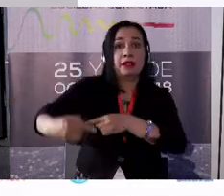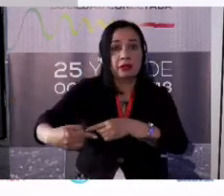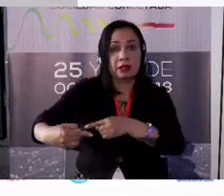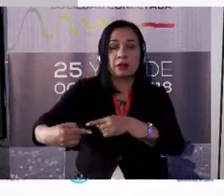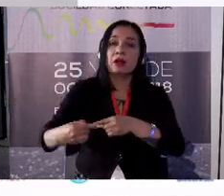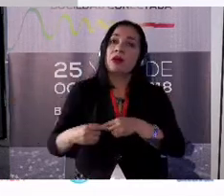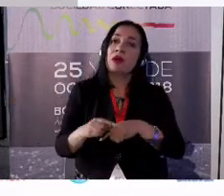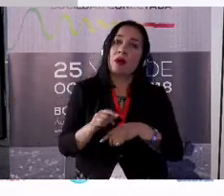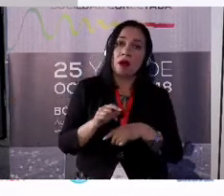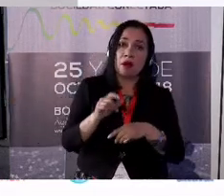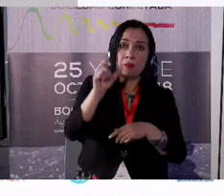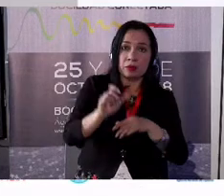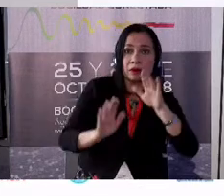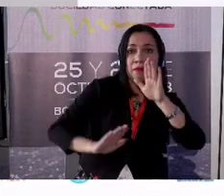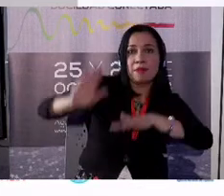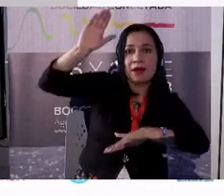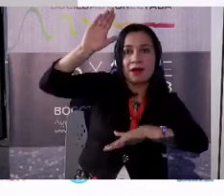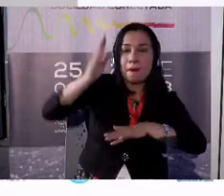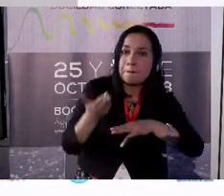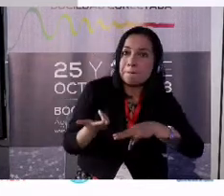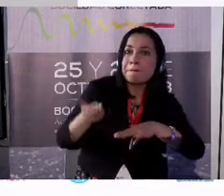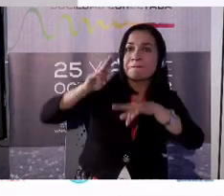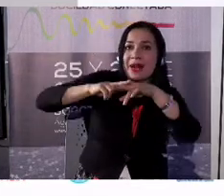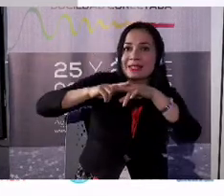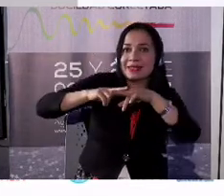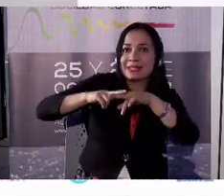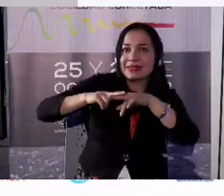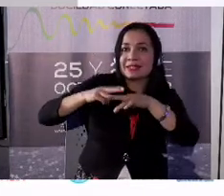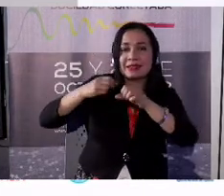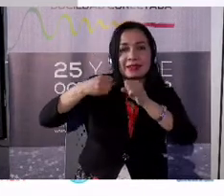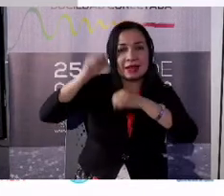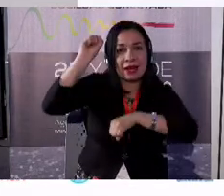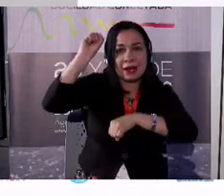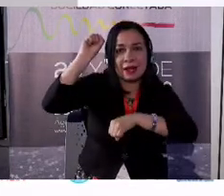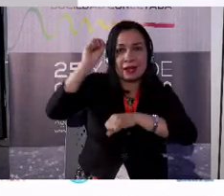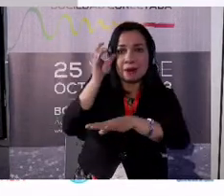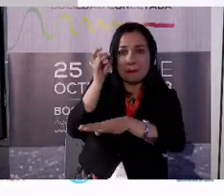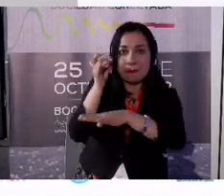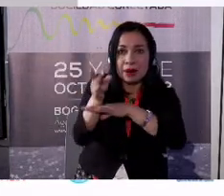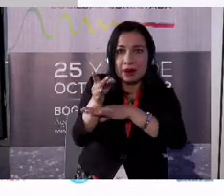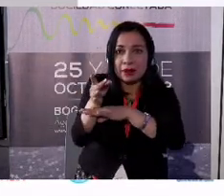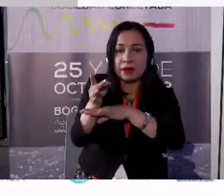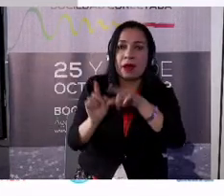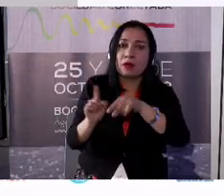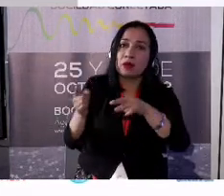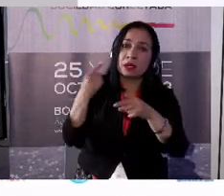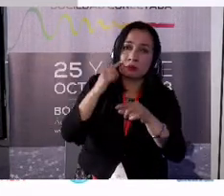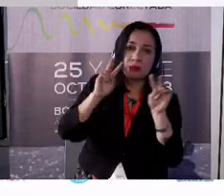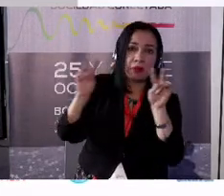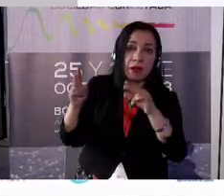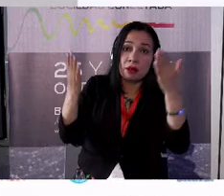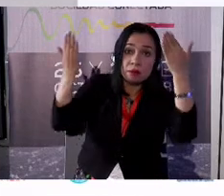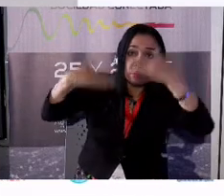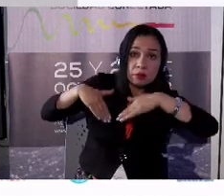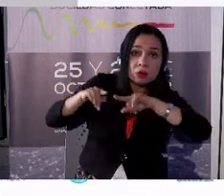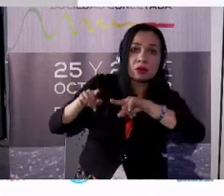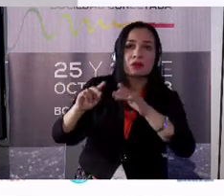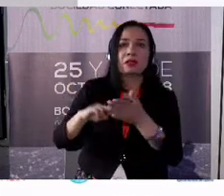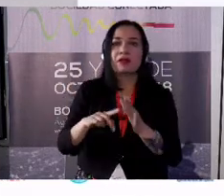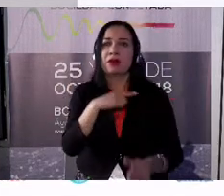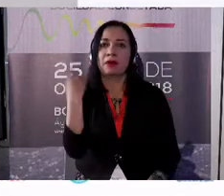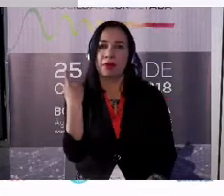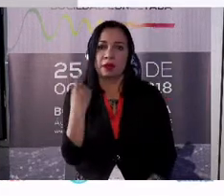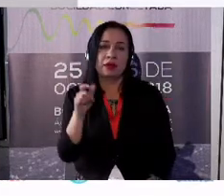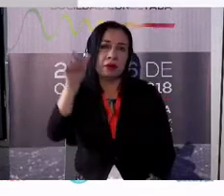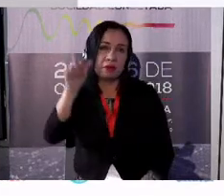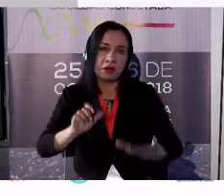oferta más alta y le va a ganar a la anterior. Las ofertas que no se están viendo fueron las perdedoras. Usualmente el subastador